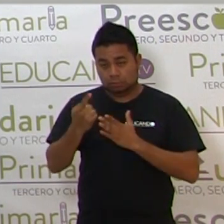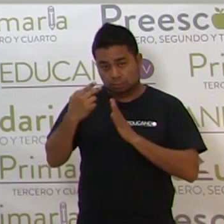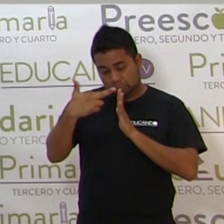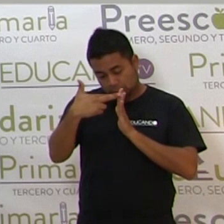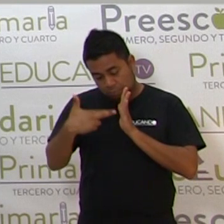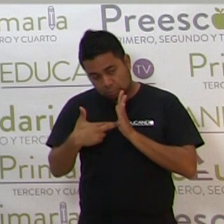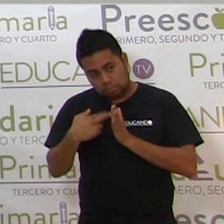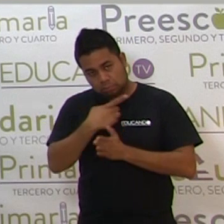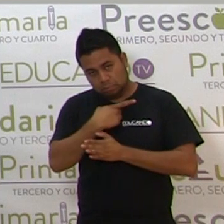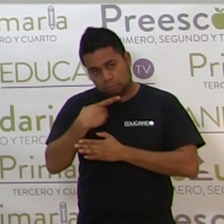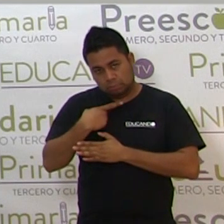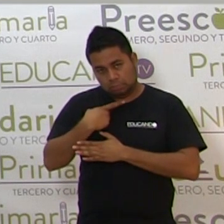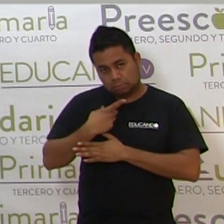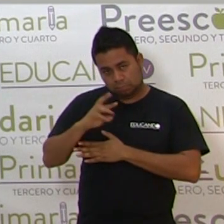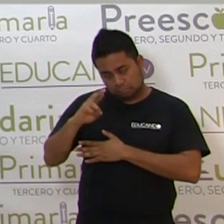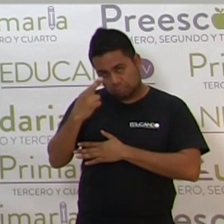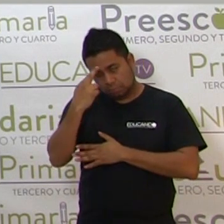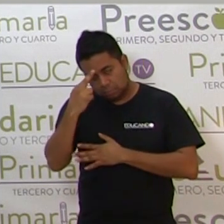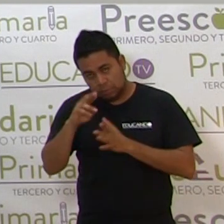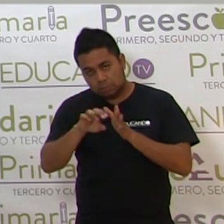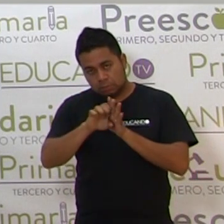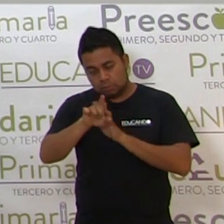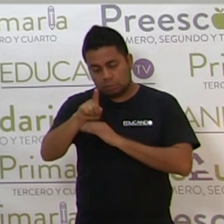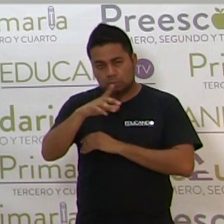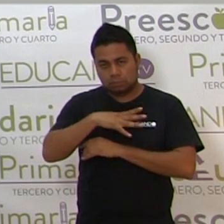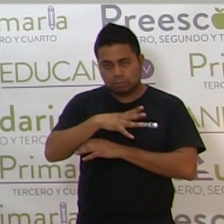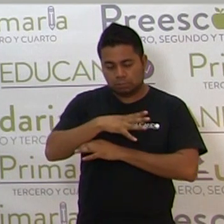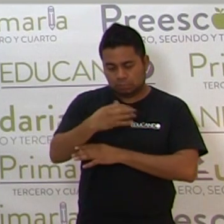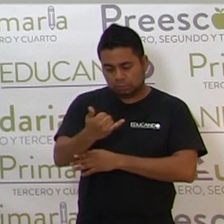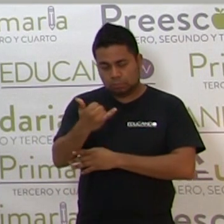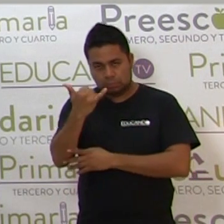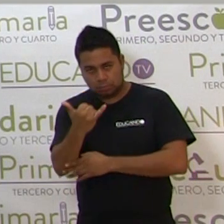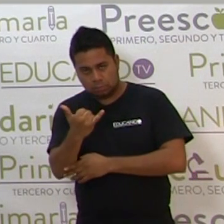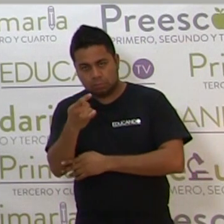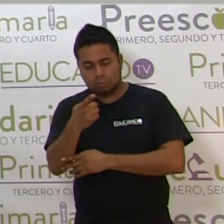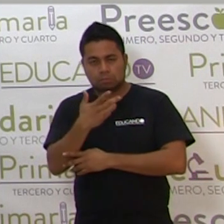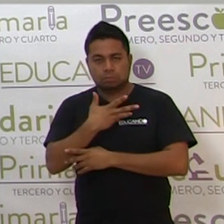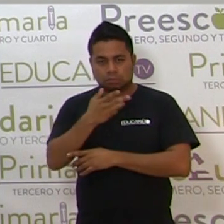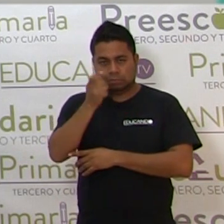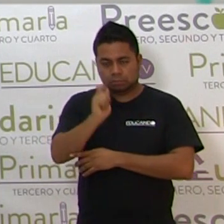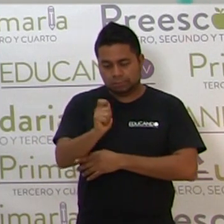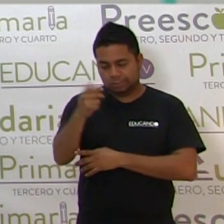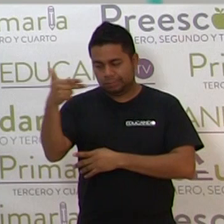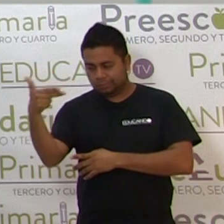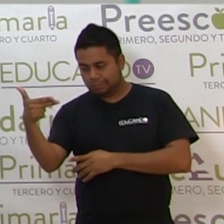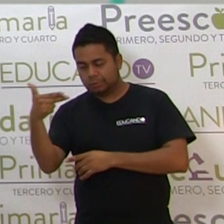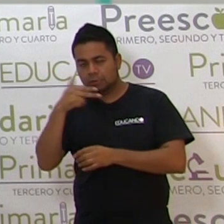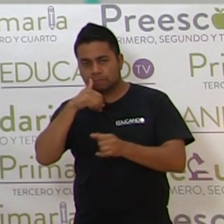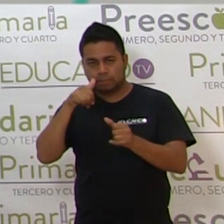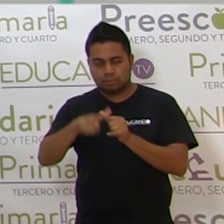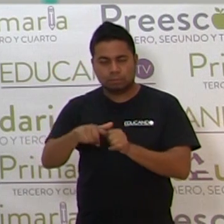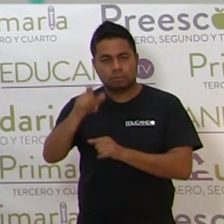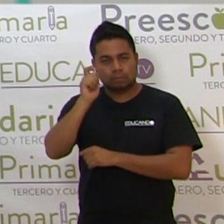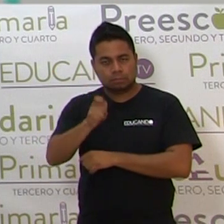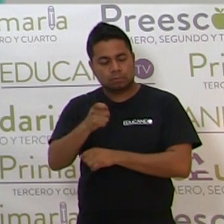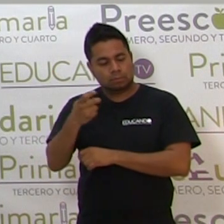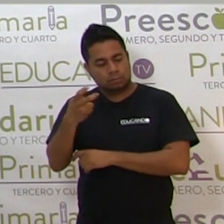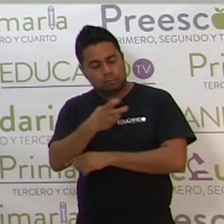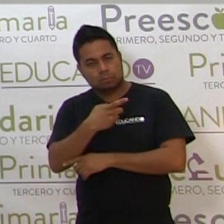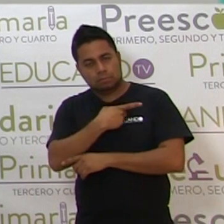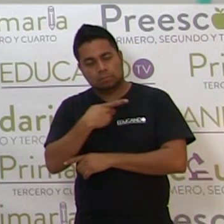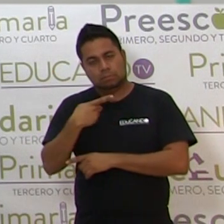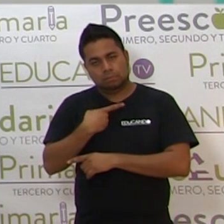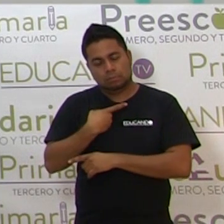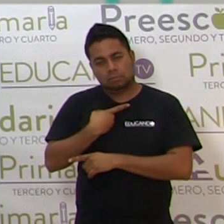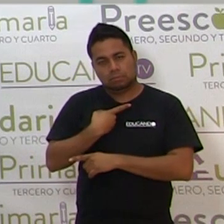que recordar, cuando tenemos lo que es una Y y cuando tenemos lo que es una H, estas van a